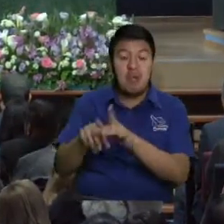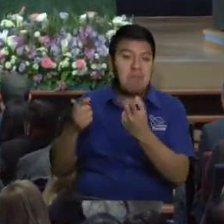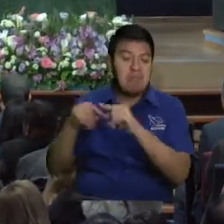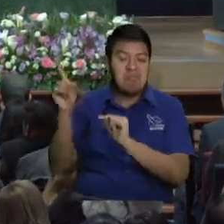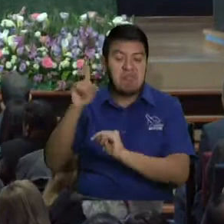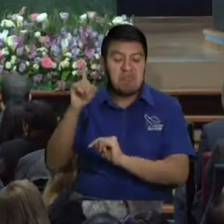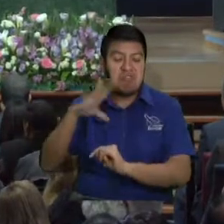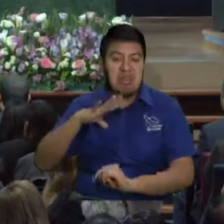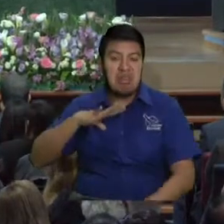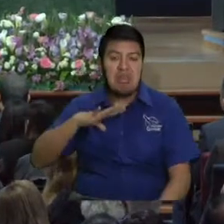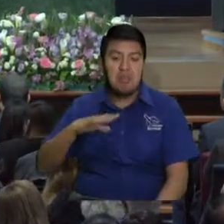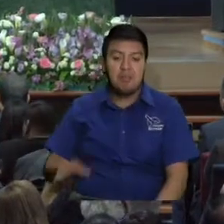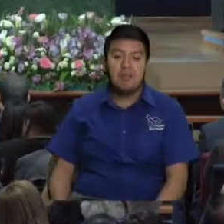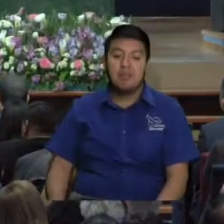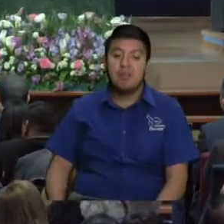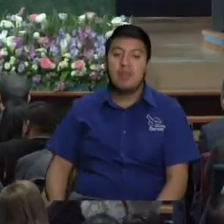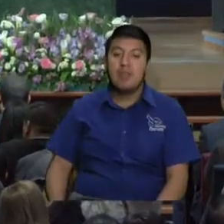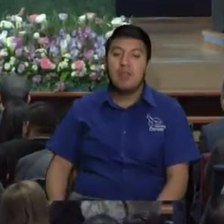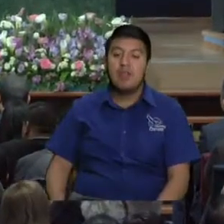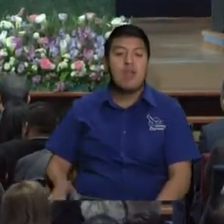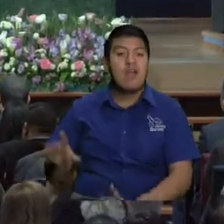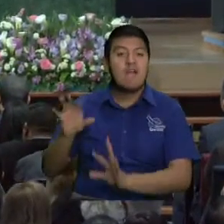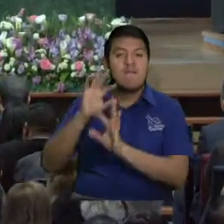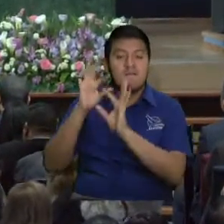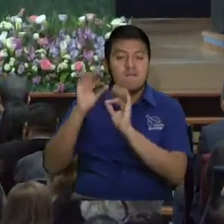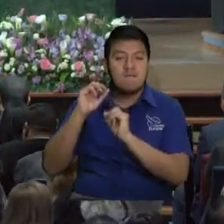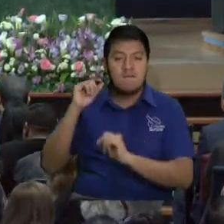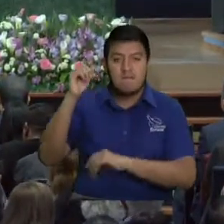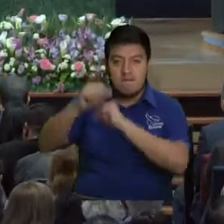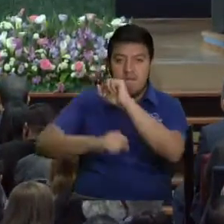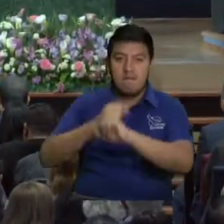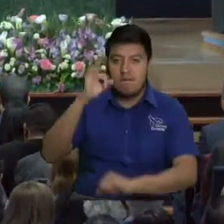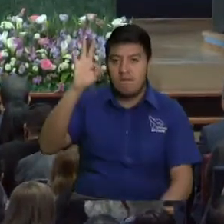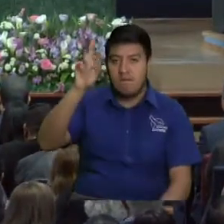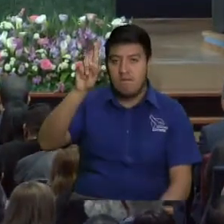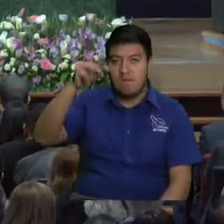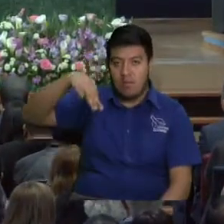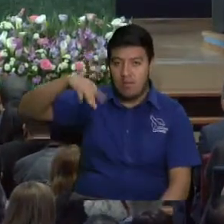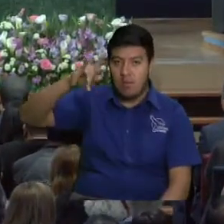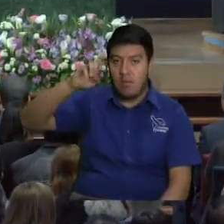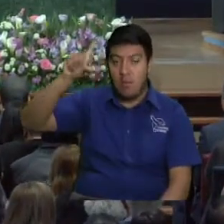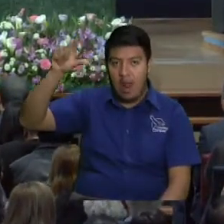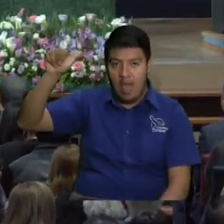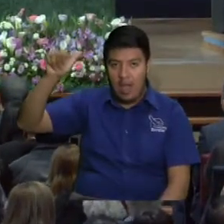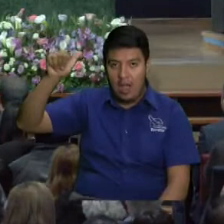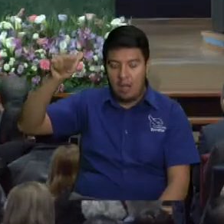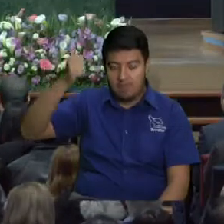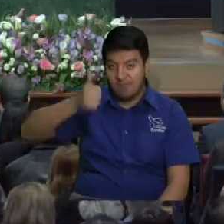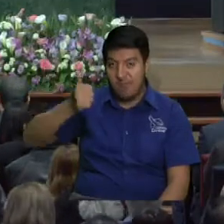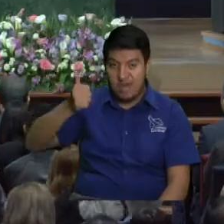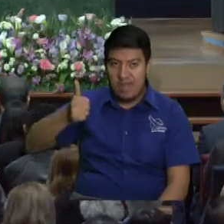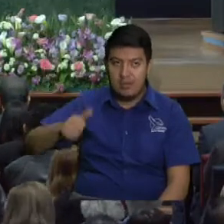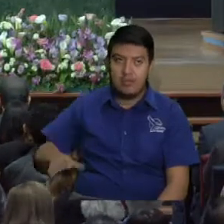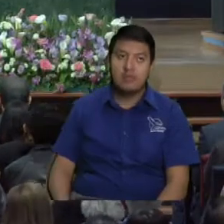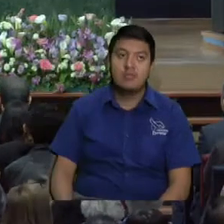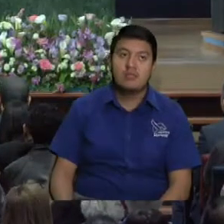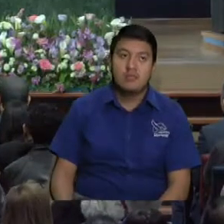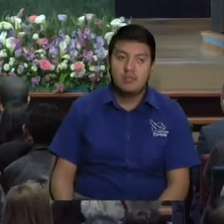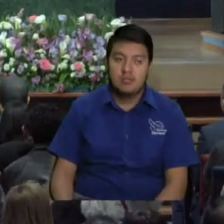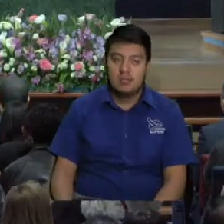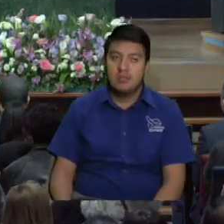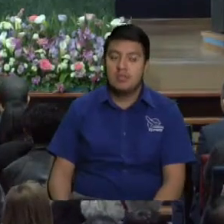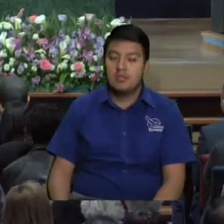activa. Y entonces ellos creen que están tomando lo mismo que le dieron a aquellos. A estos,